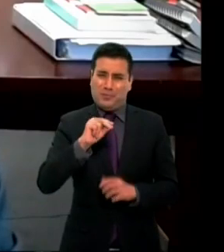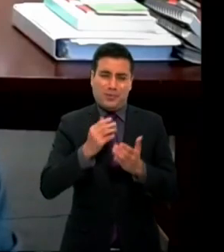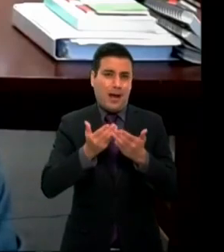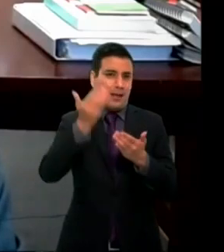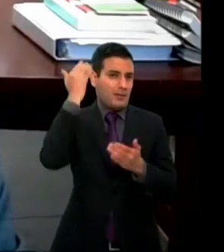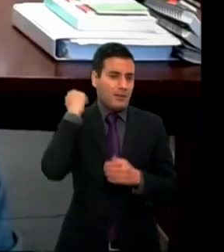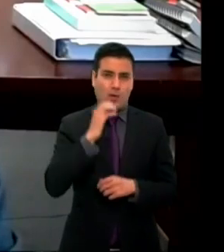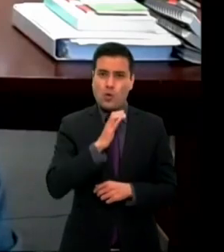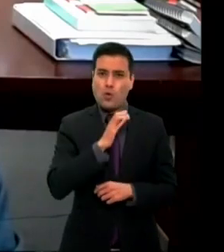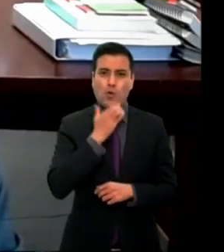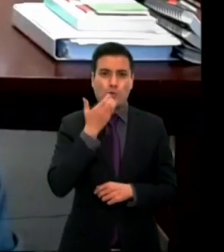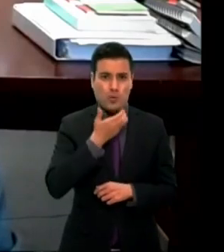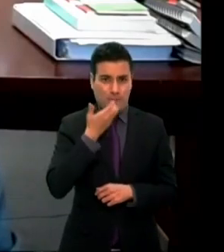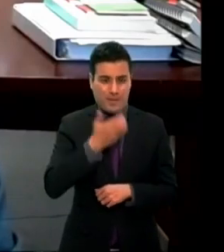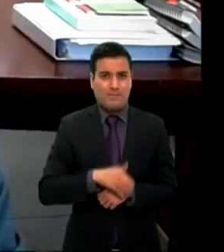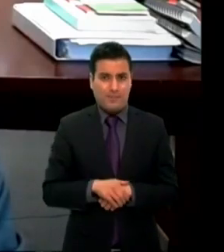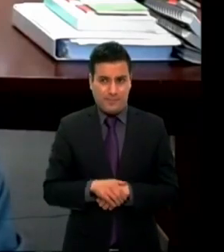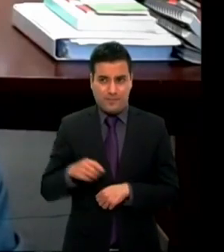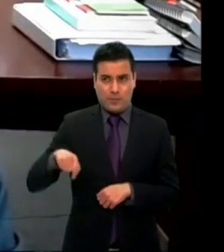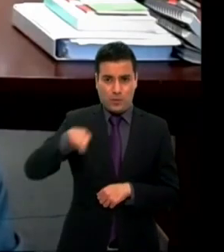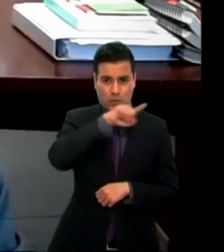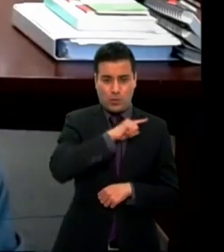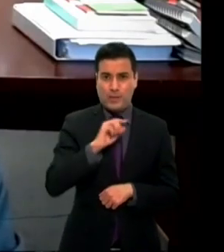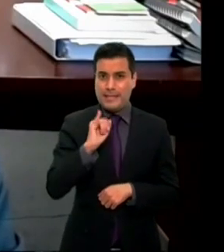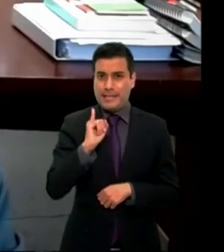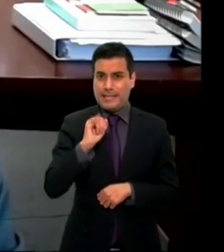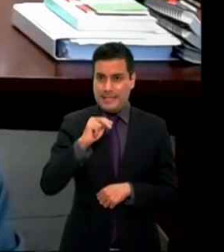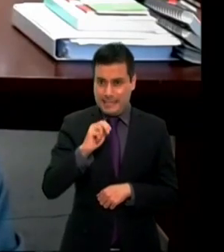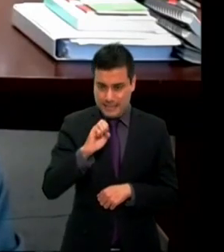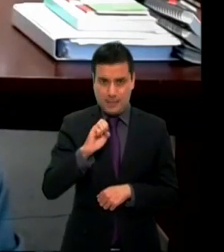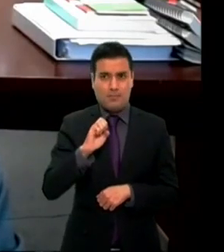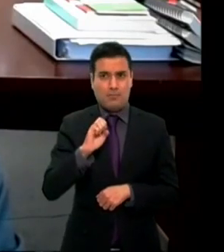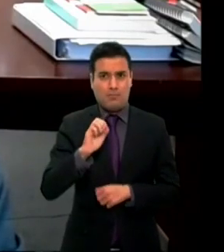y de un compromiso con una institución que ha,